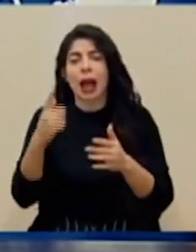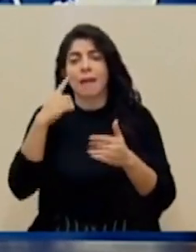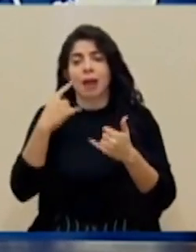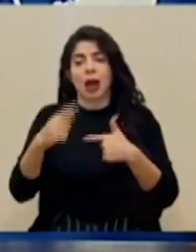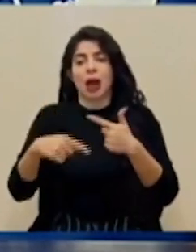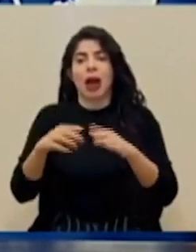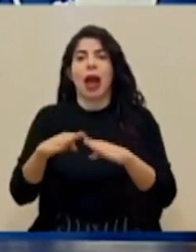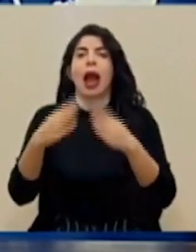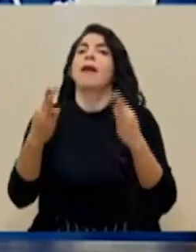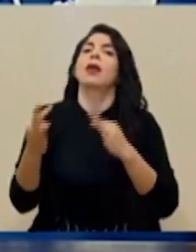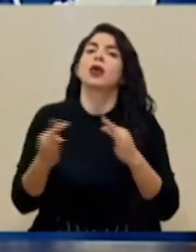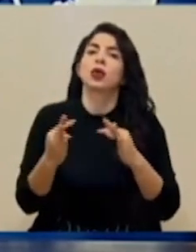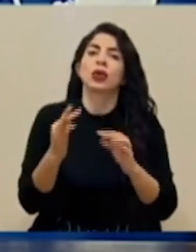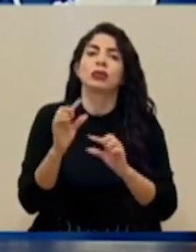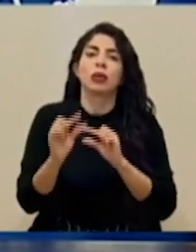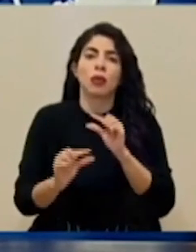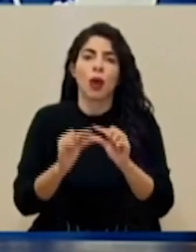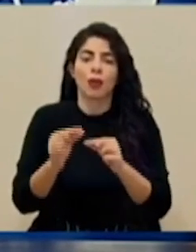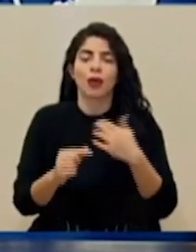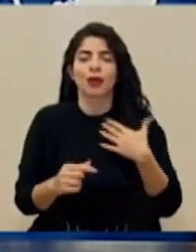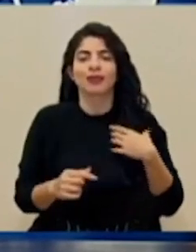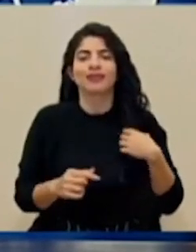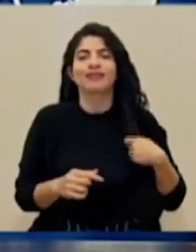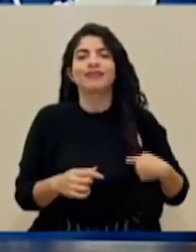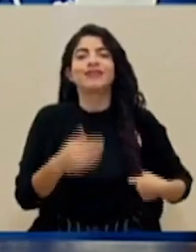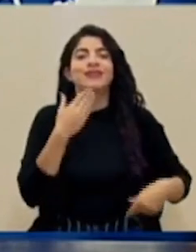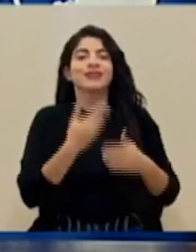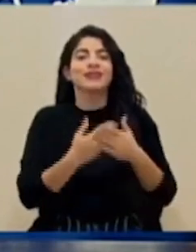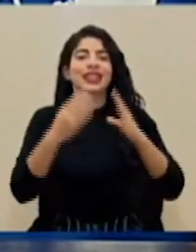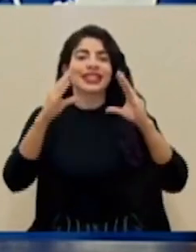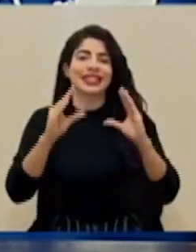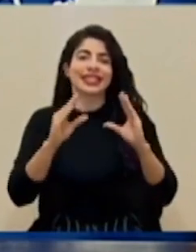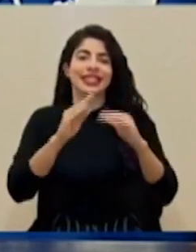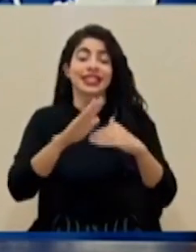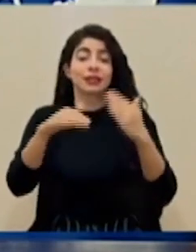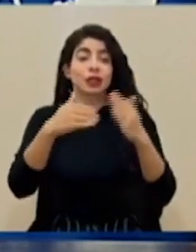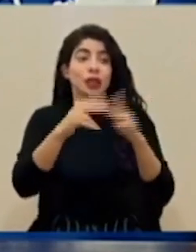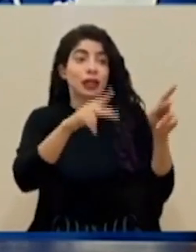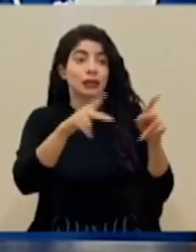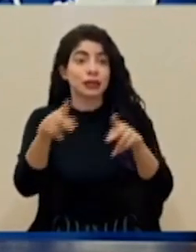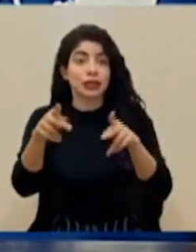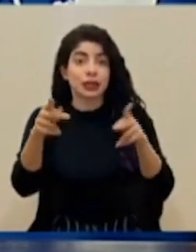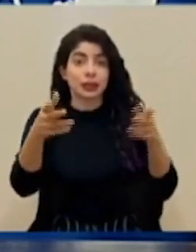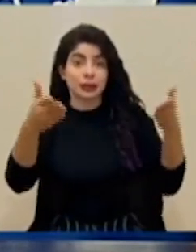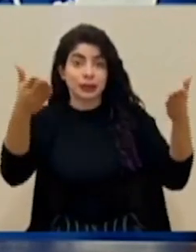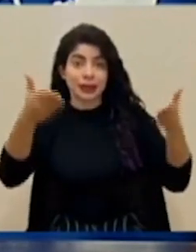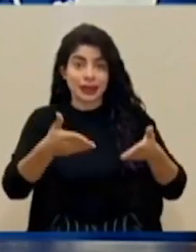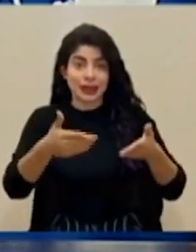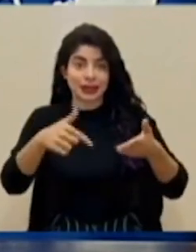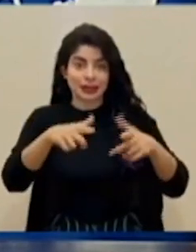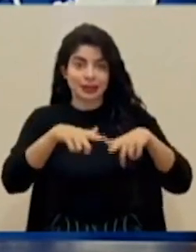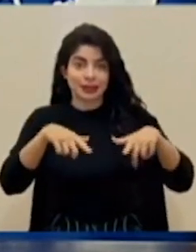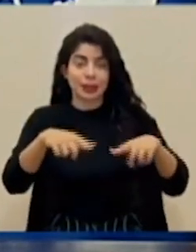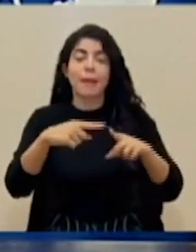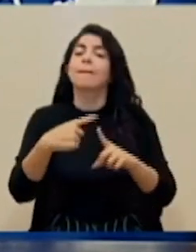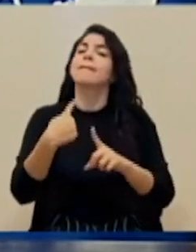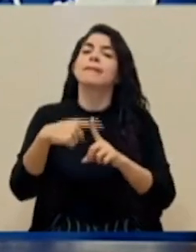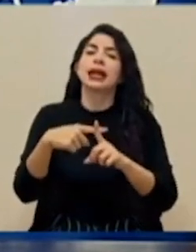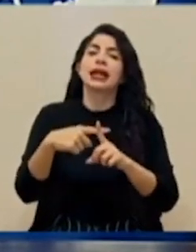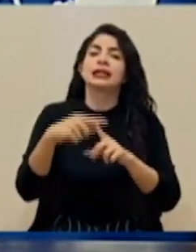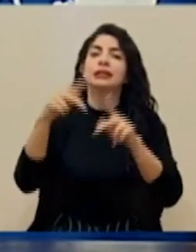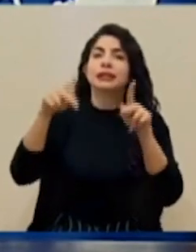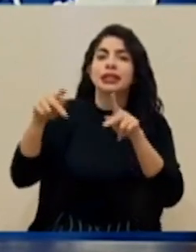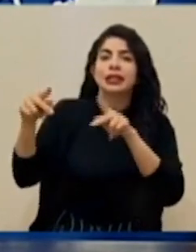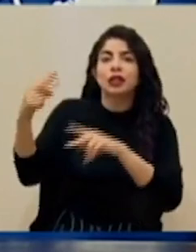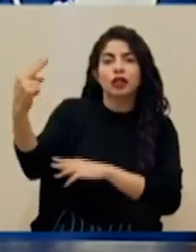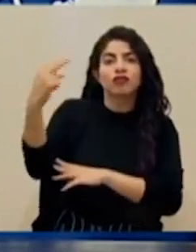sector turístico gradual. Muy buenas tardes a todas las personas presentes en este recinto y a las personas que